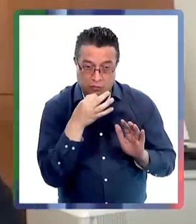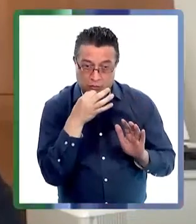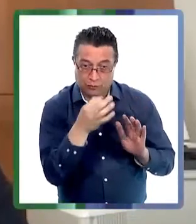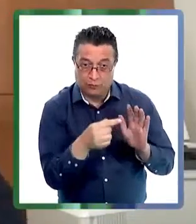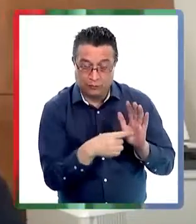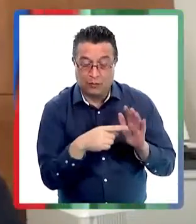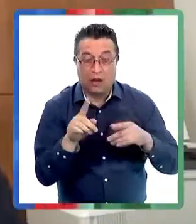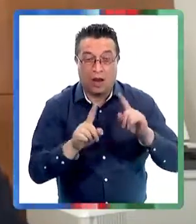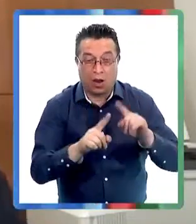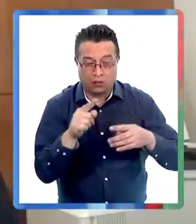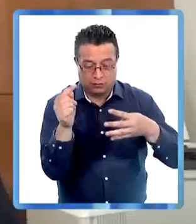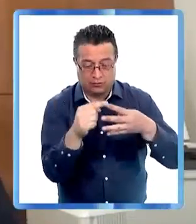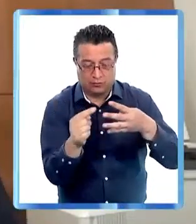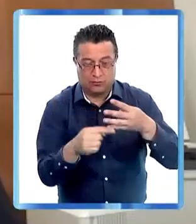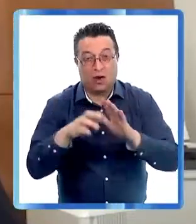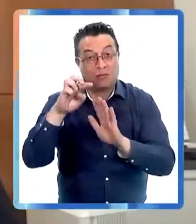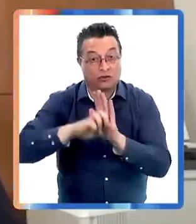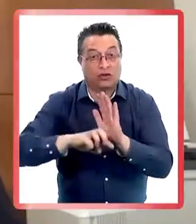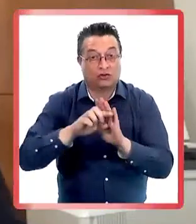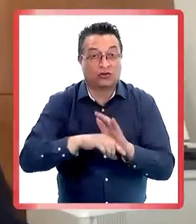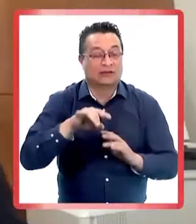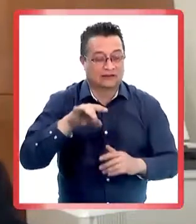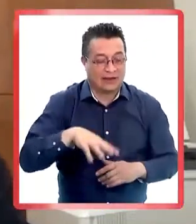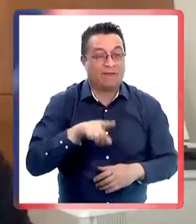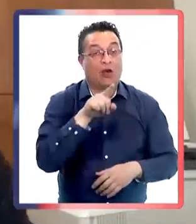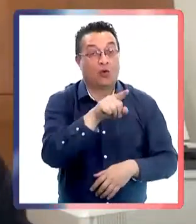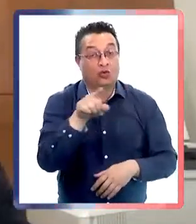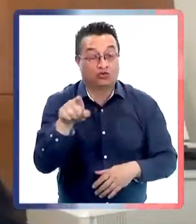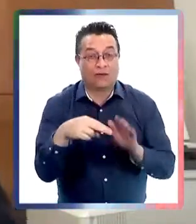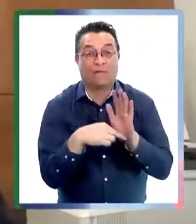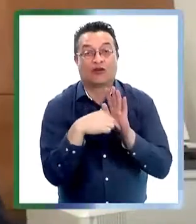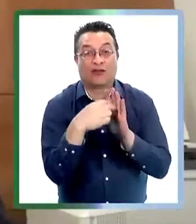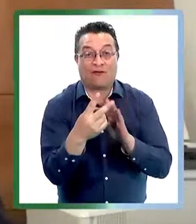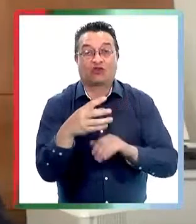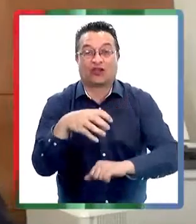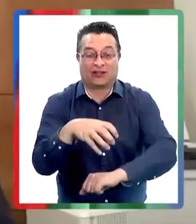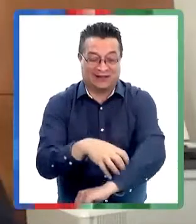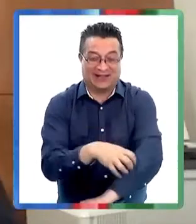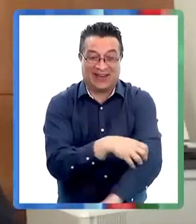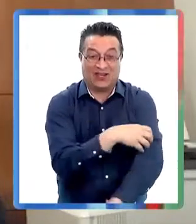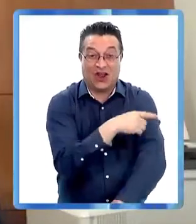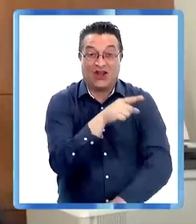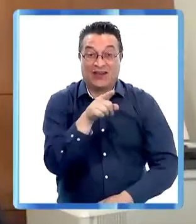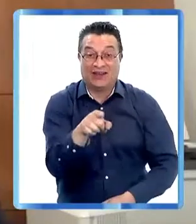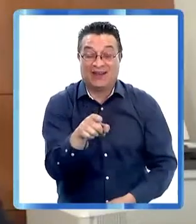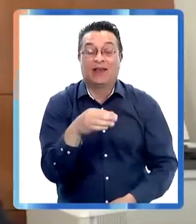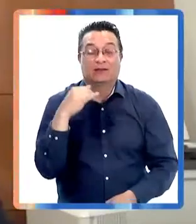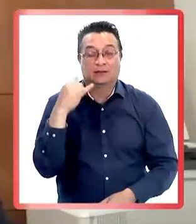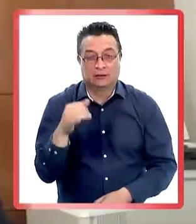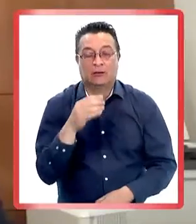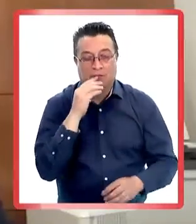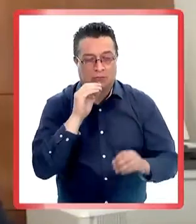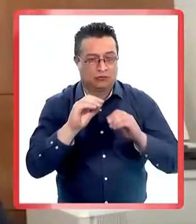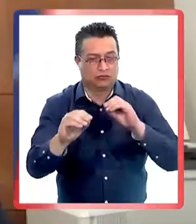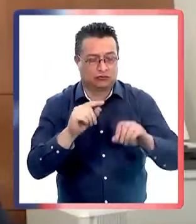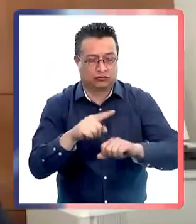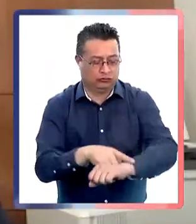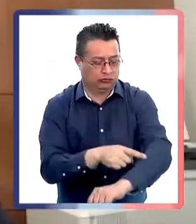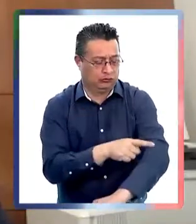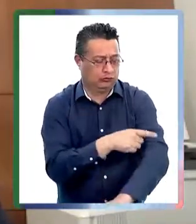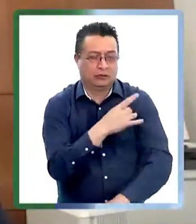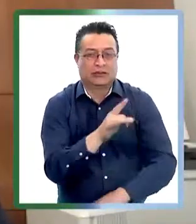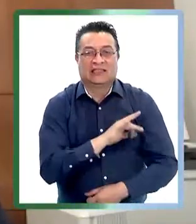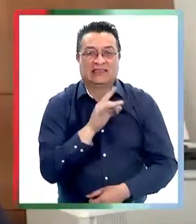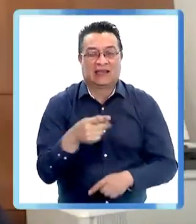comodín que destaca algunos proyectos, porque sé que ustedes como portavoz regional llegan mucho, ¿cierto?, a cada uno de